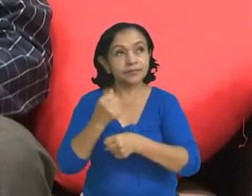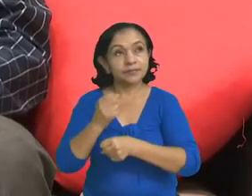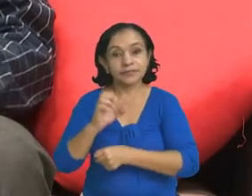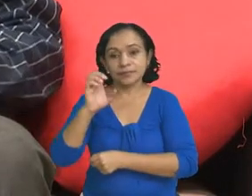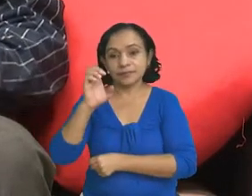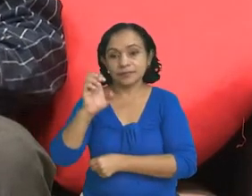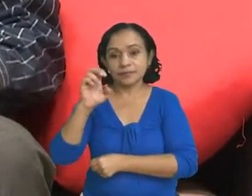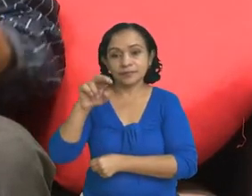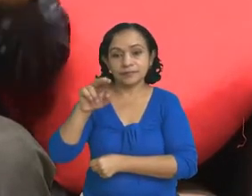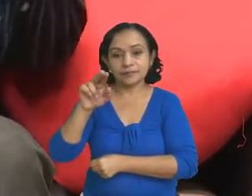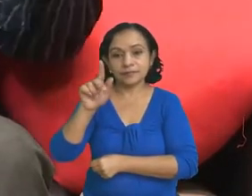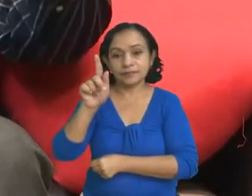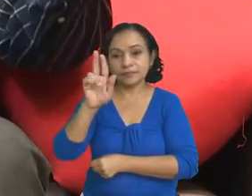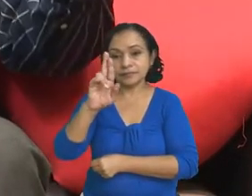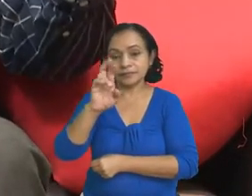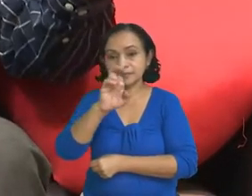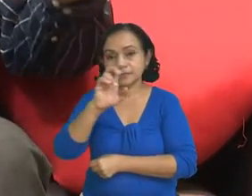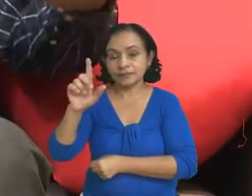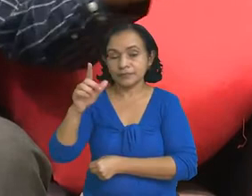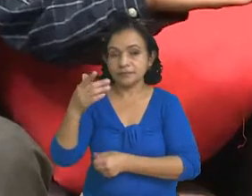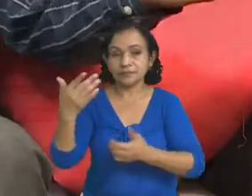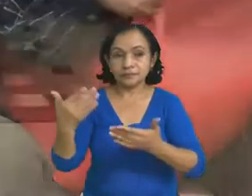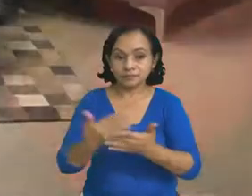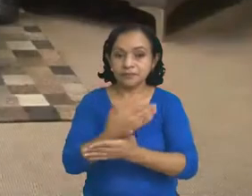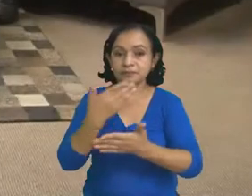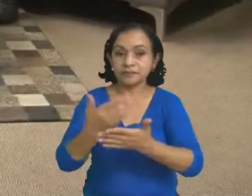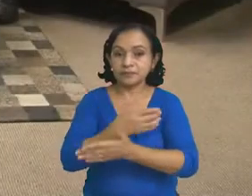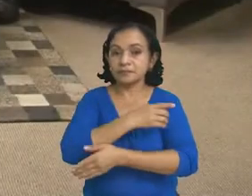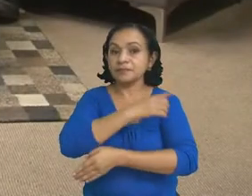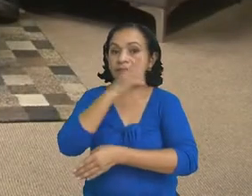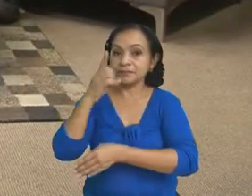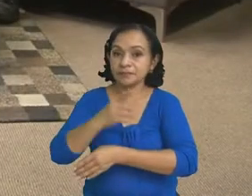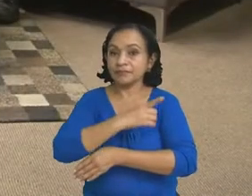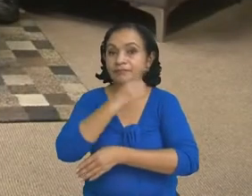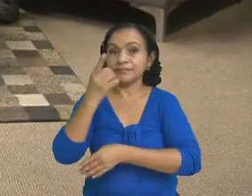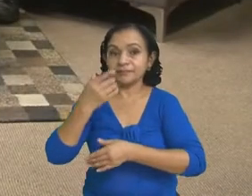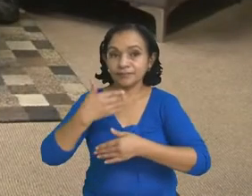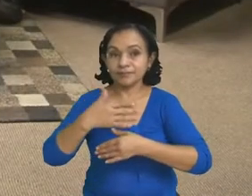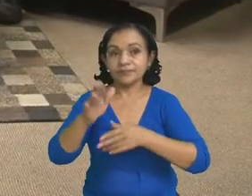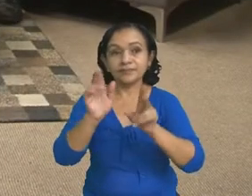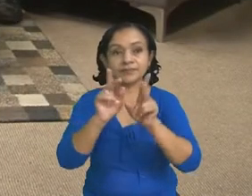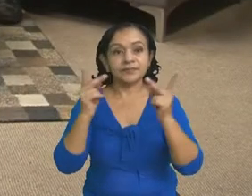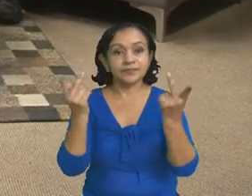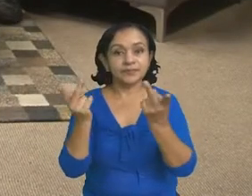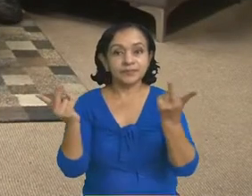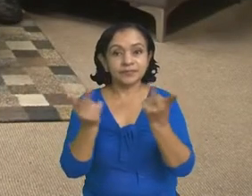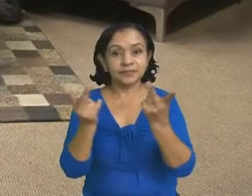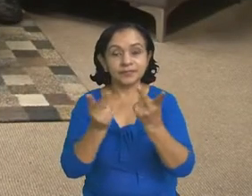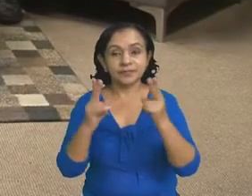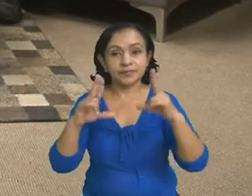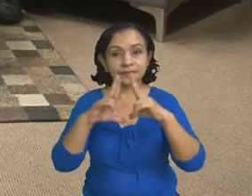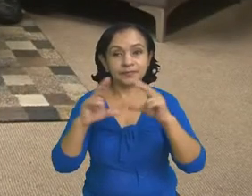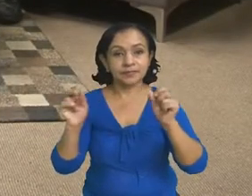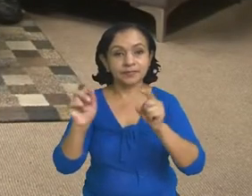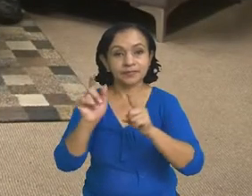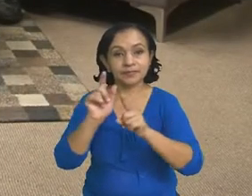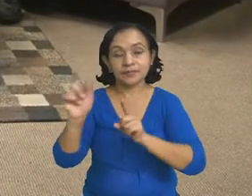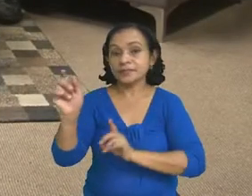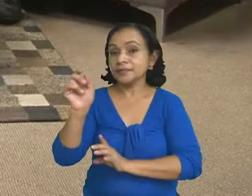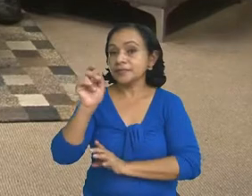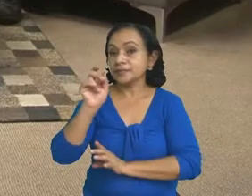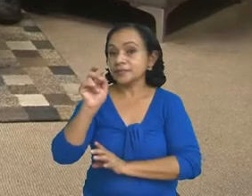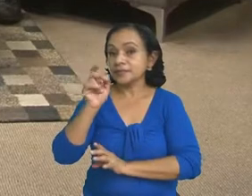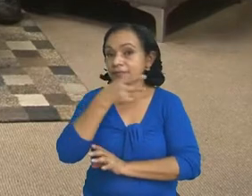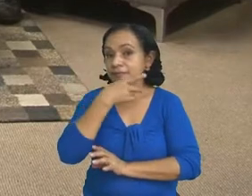Multiplicado y todos los días una comunidad por lo menos entregada, claro, para las familias nicaragüenses. Sí, ya al mes de junio, gracias a